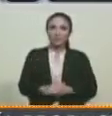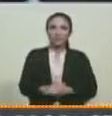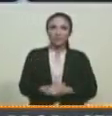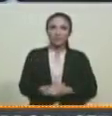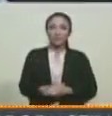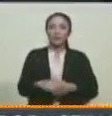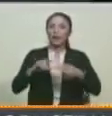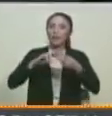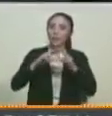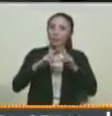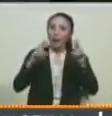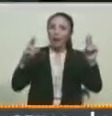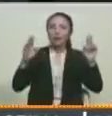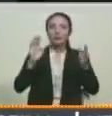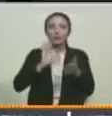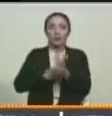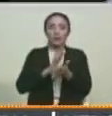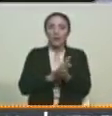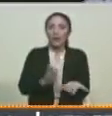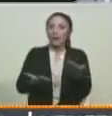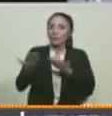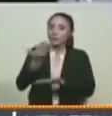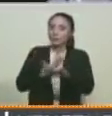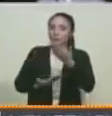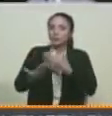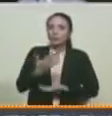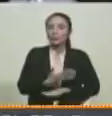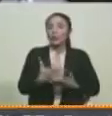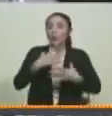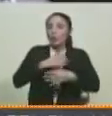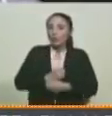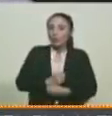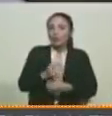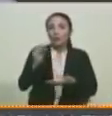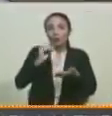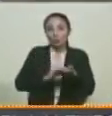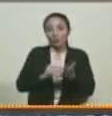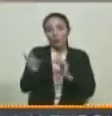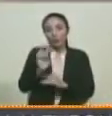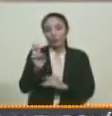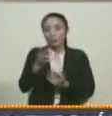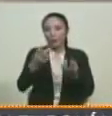de paz, de reconciliación, de reencuentro entre los venezolanos. Claro que sí.